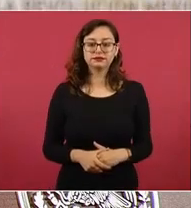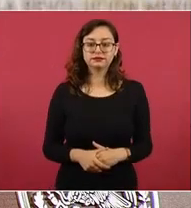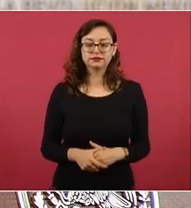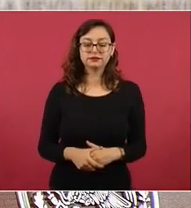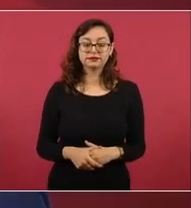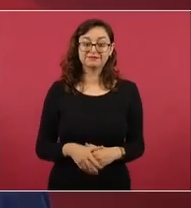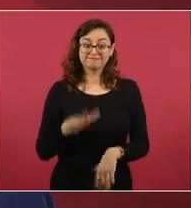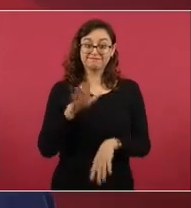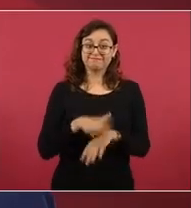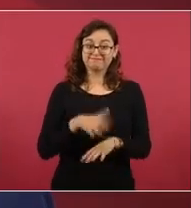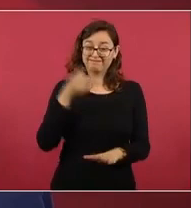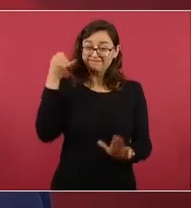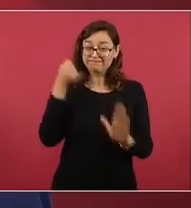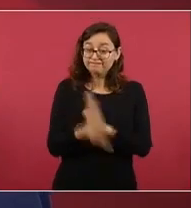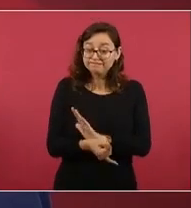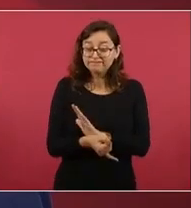de fondo.